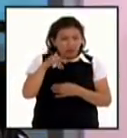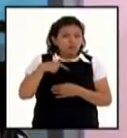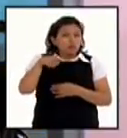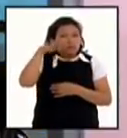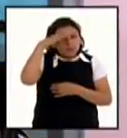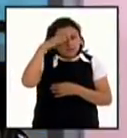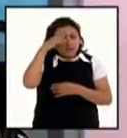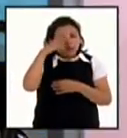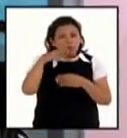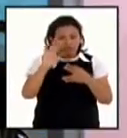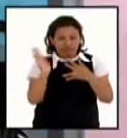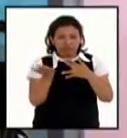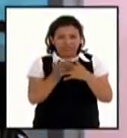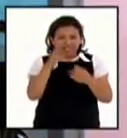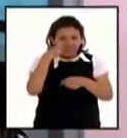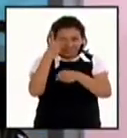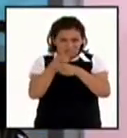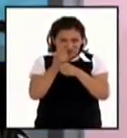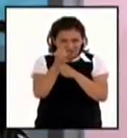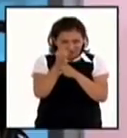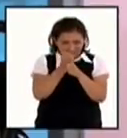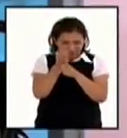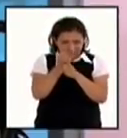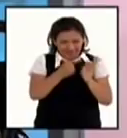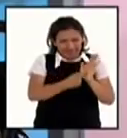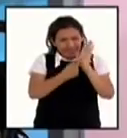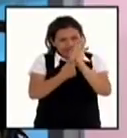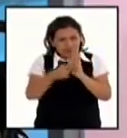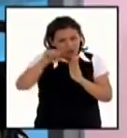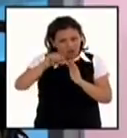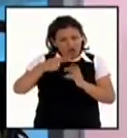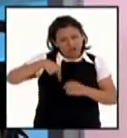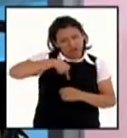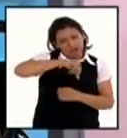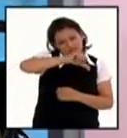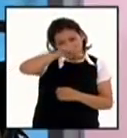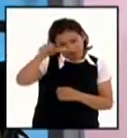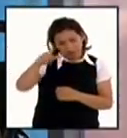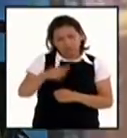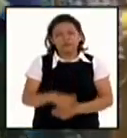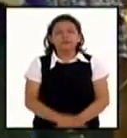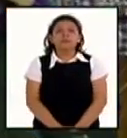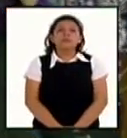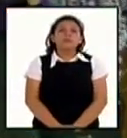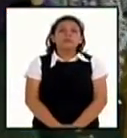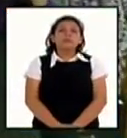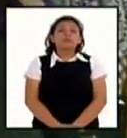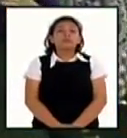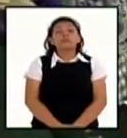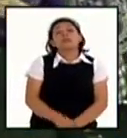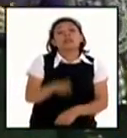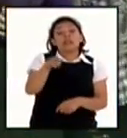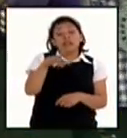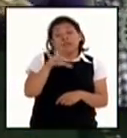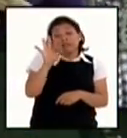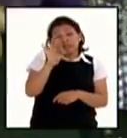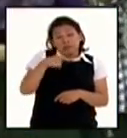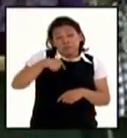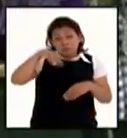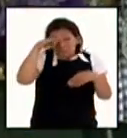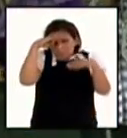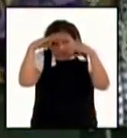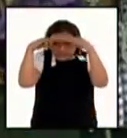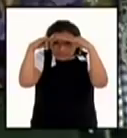segunda parte de la investigación que realizamos para esta emisión de Nosotros los Otros. Sí. Más allá de lo que pueda